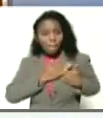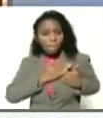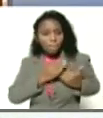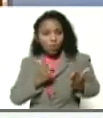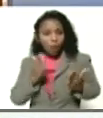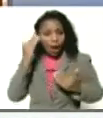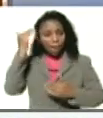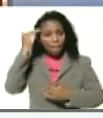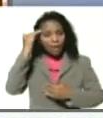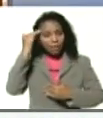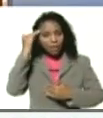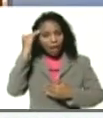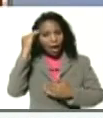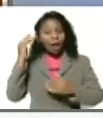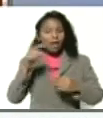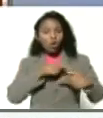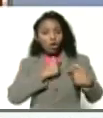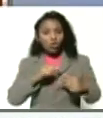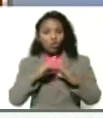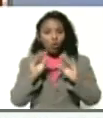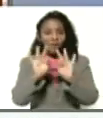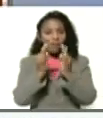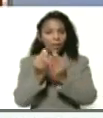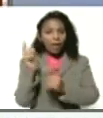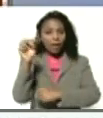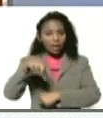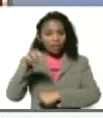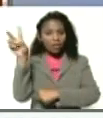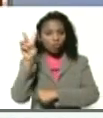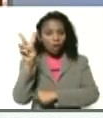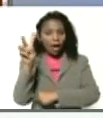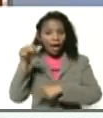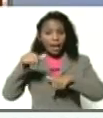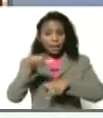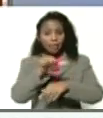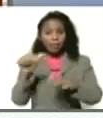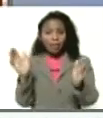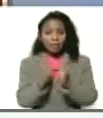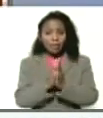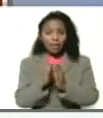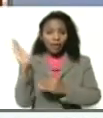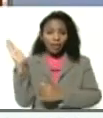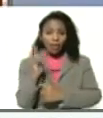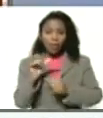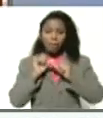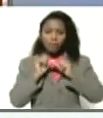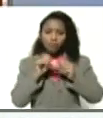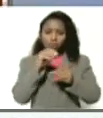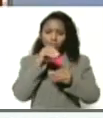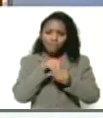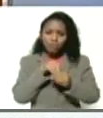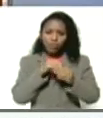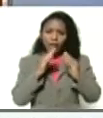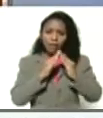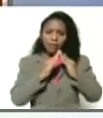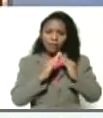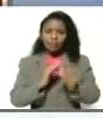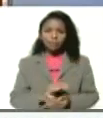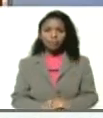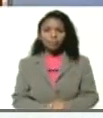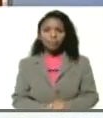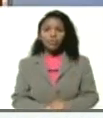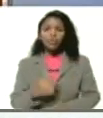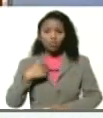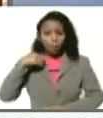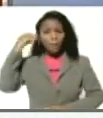mente y el corazón de todas las familias venezolanas esta semana santa que viene vamos a mantenerlo he pensado